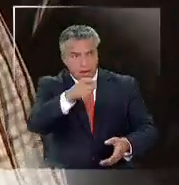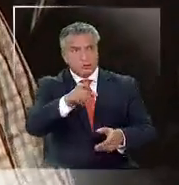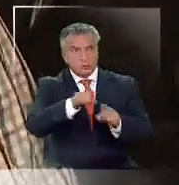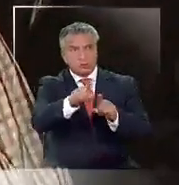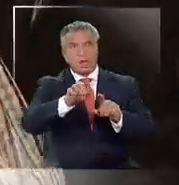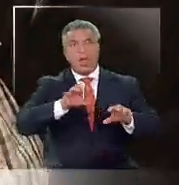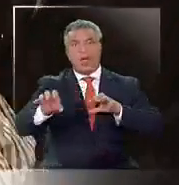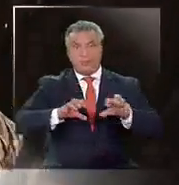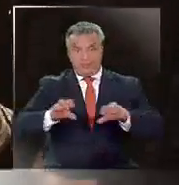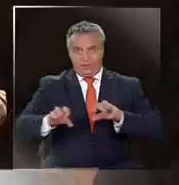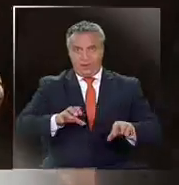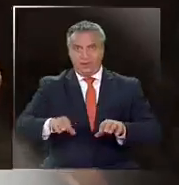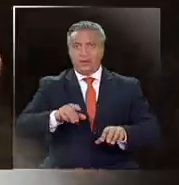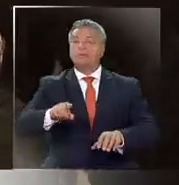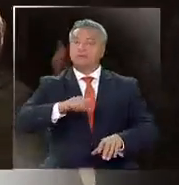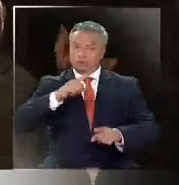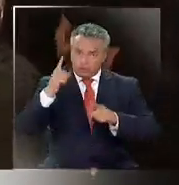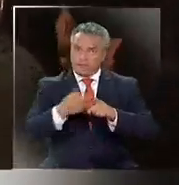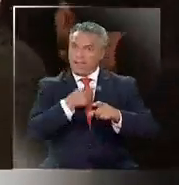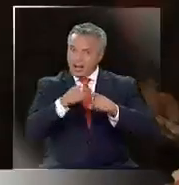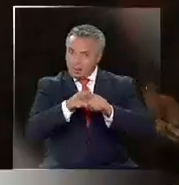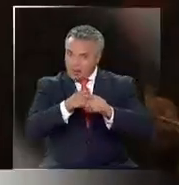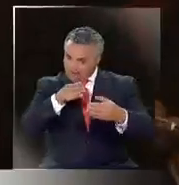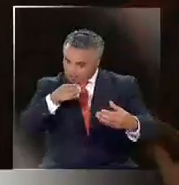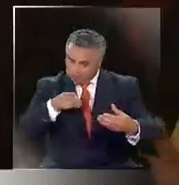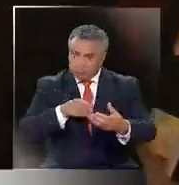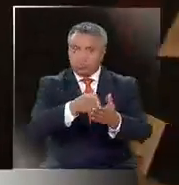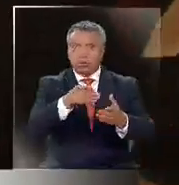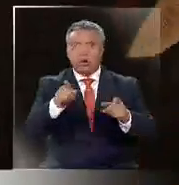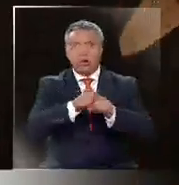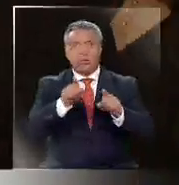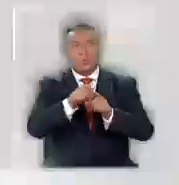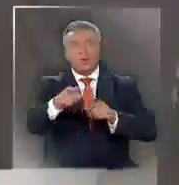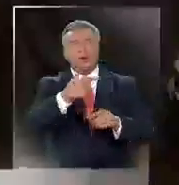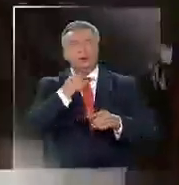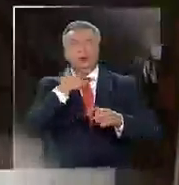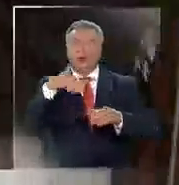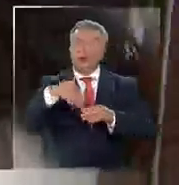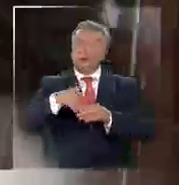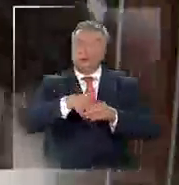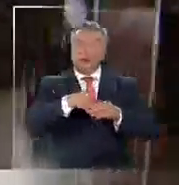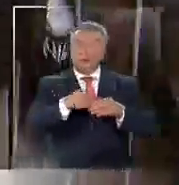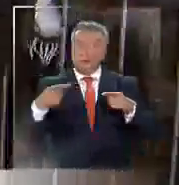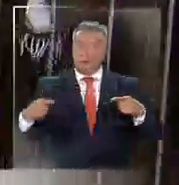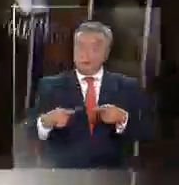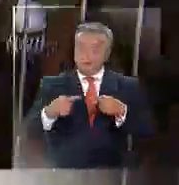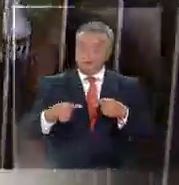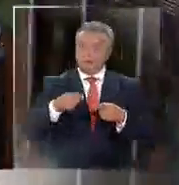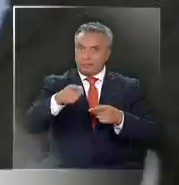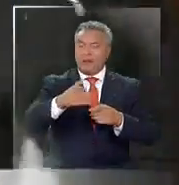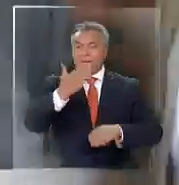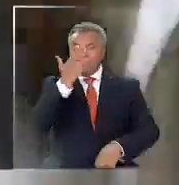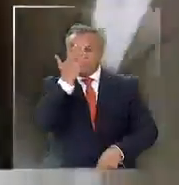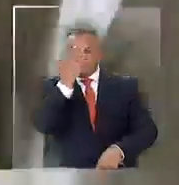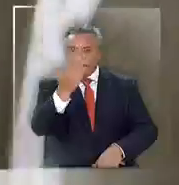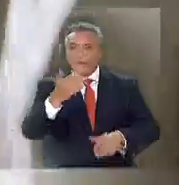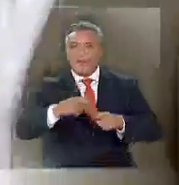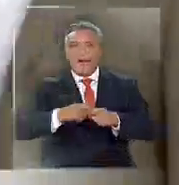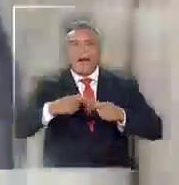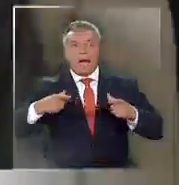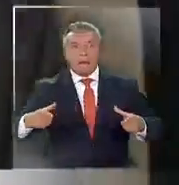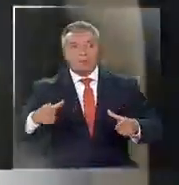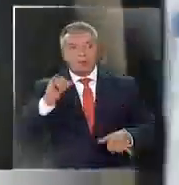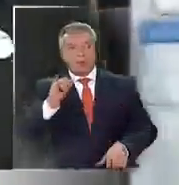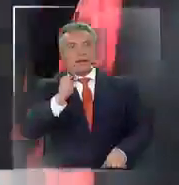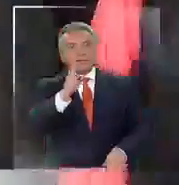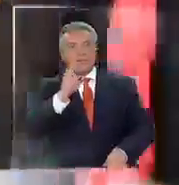actividades, una nueva arremetida en contra de quienes parecen disputarle los votos. Guillé se lanzó en contra del Frente Amplio y la posibilidad que